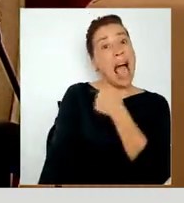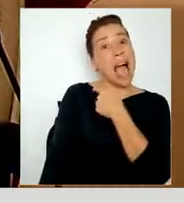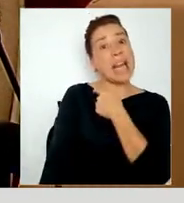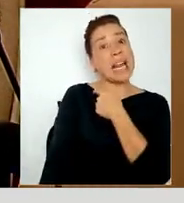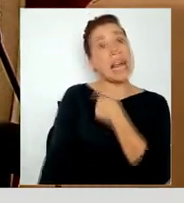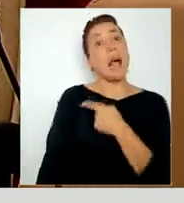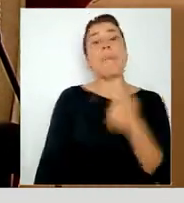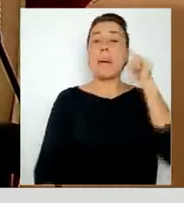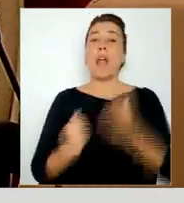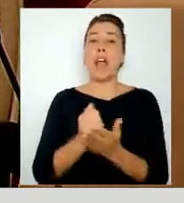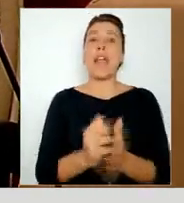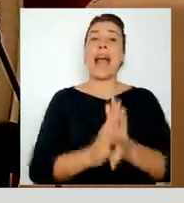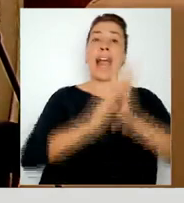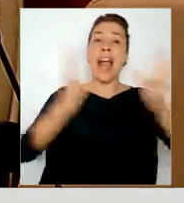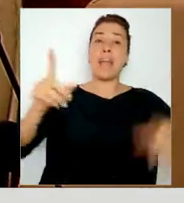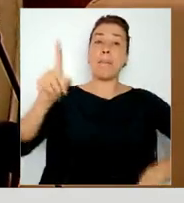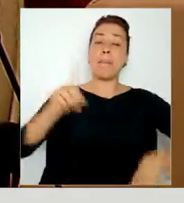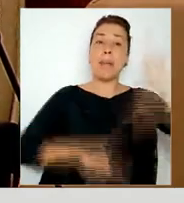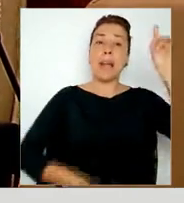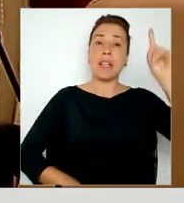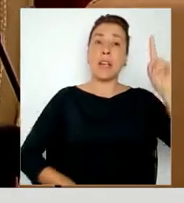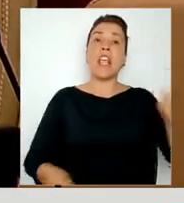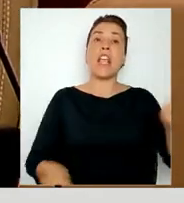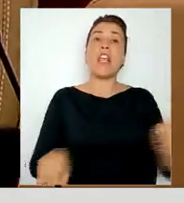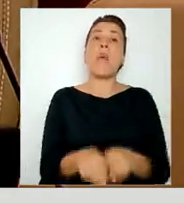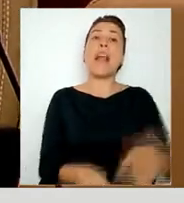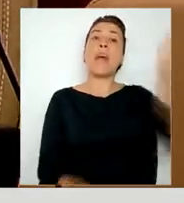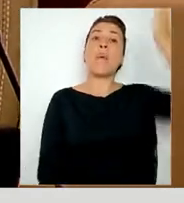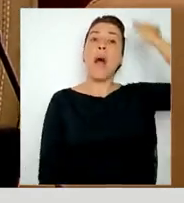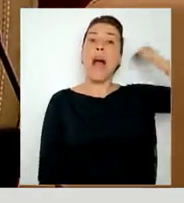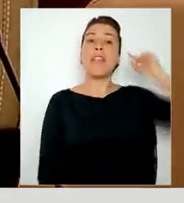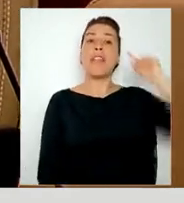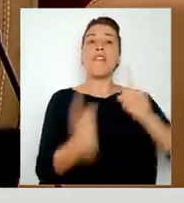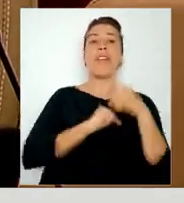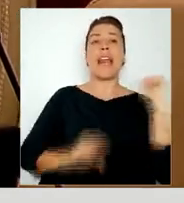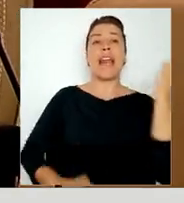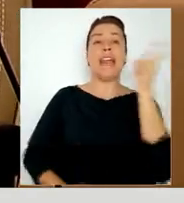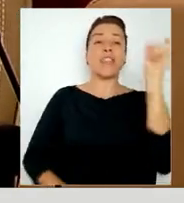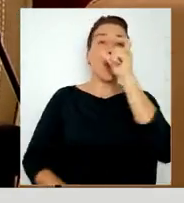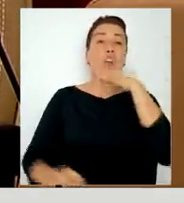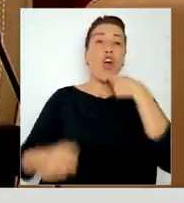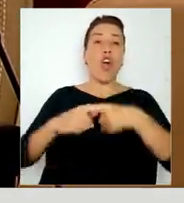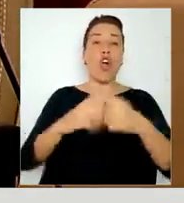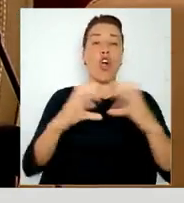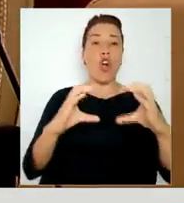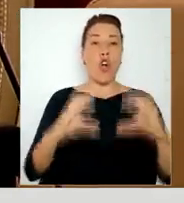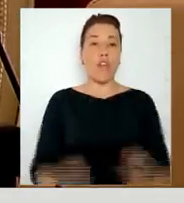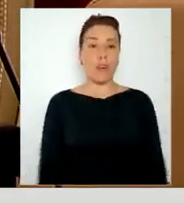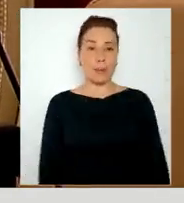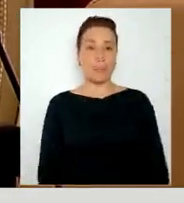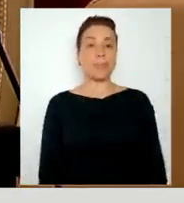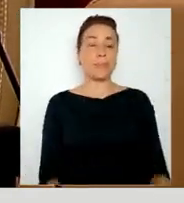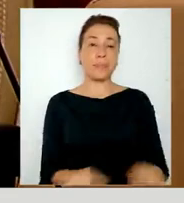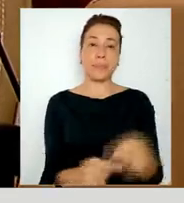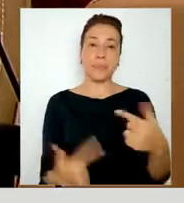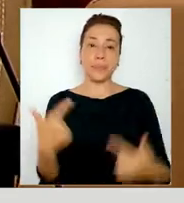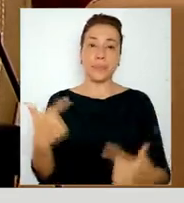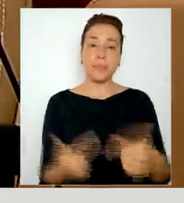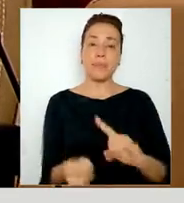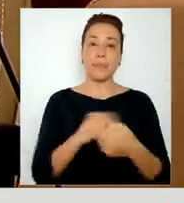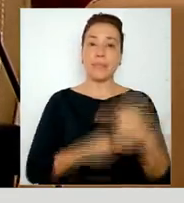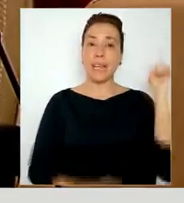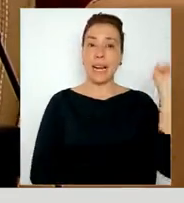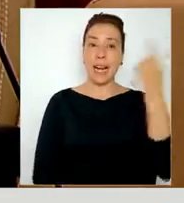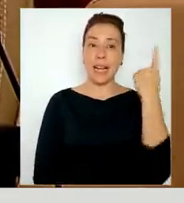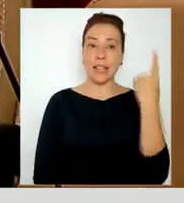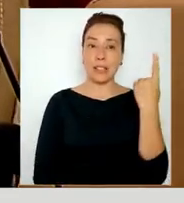grandes mayorías como en su momento la nacionalización del cobre porque a pesar de la política de nacionalización hoy